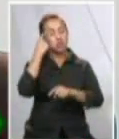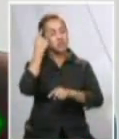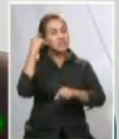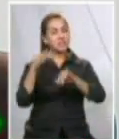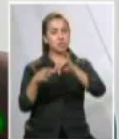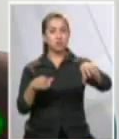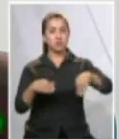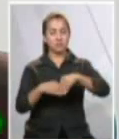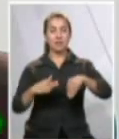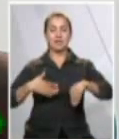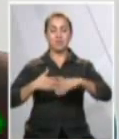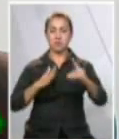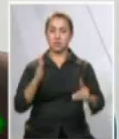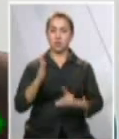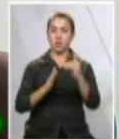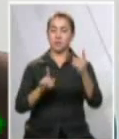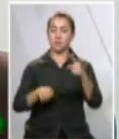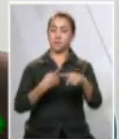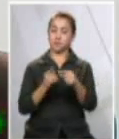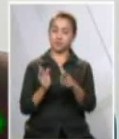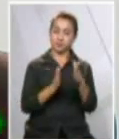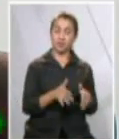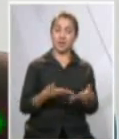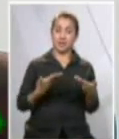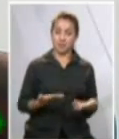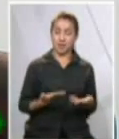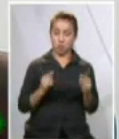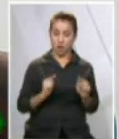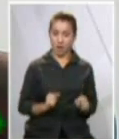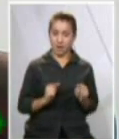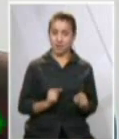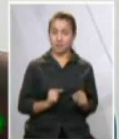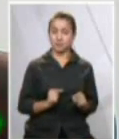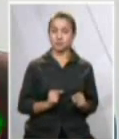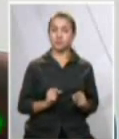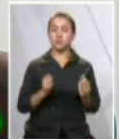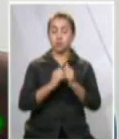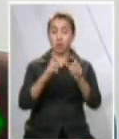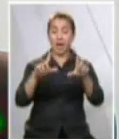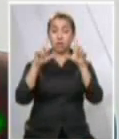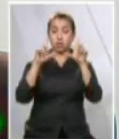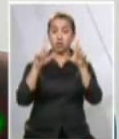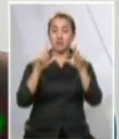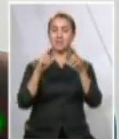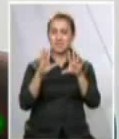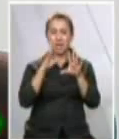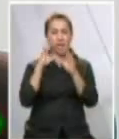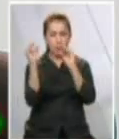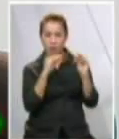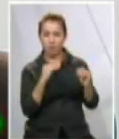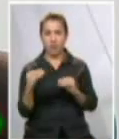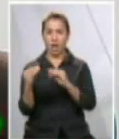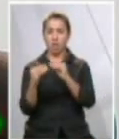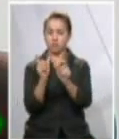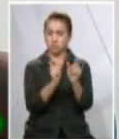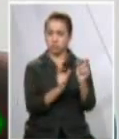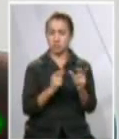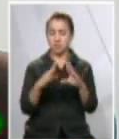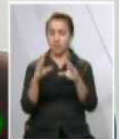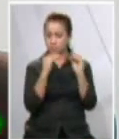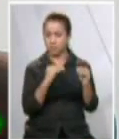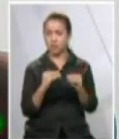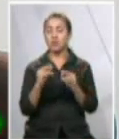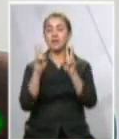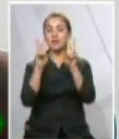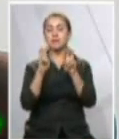el otro lado, una tarea en la que estamos, y estamos acá con actores en los que ya hemos abordado de alguna manera esto, es